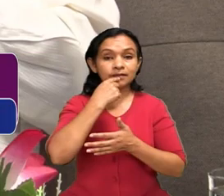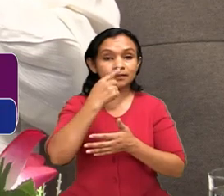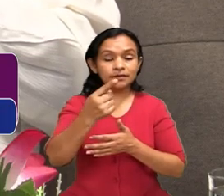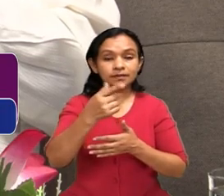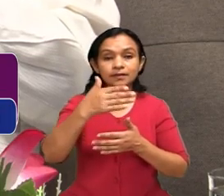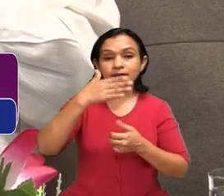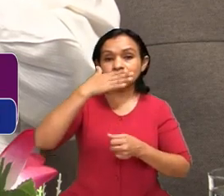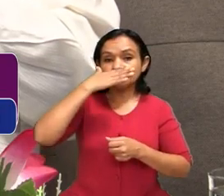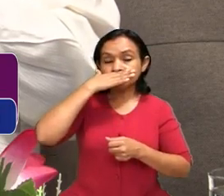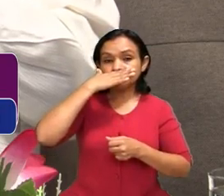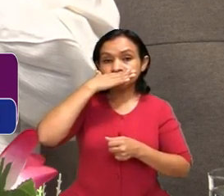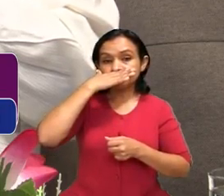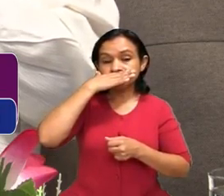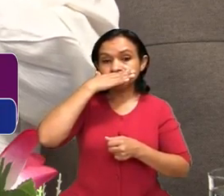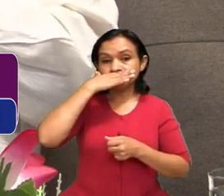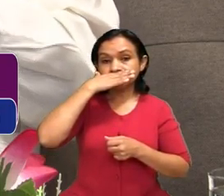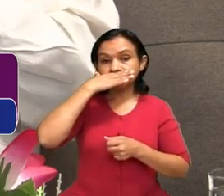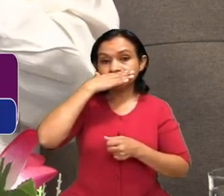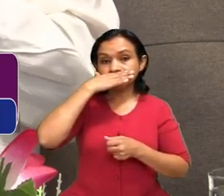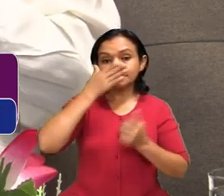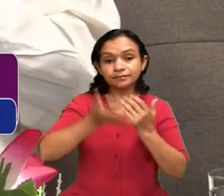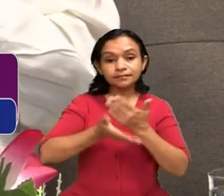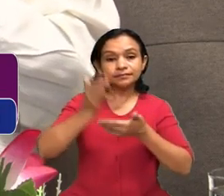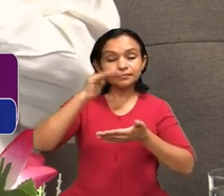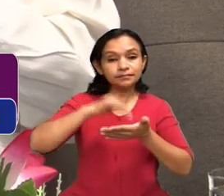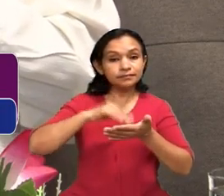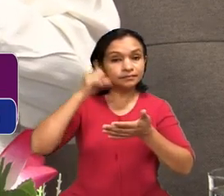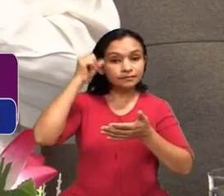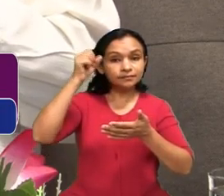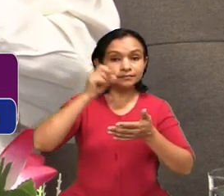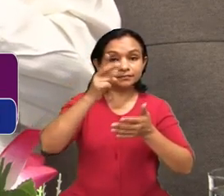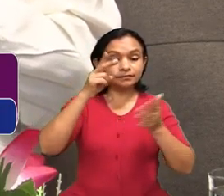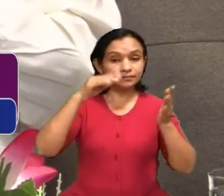Frente Sandinista llega de nuevo al poder en el